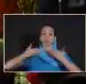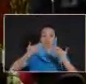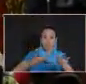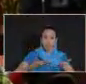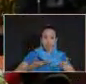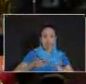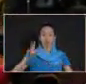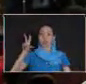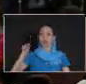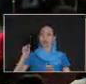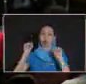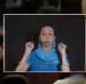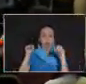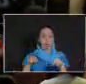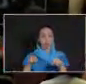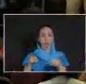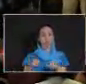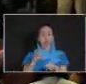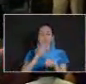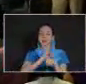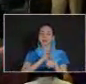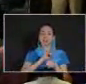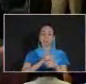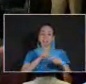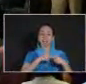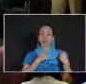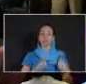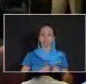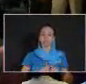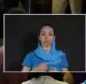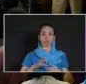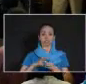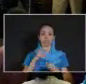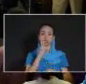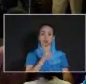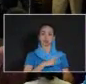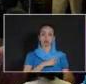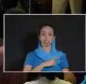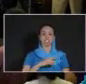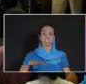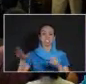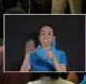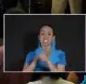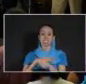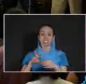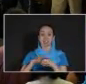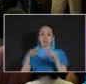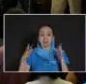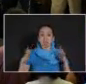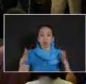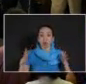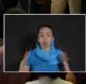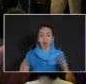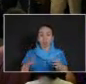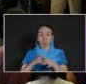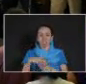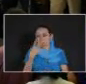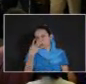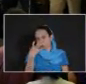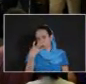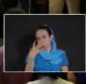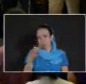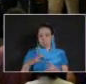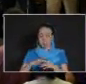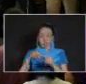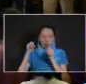No podemos permitir que el corazón de mis hermanos se llene de miedo, de rabia,